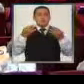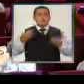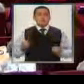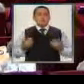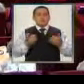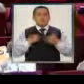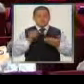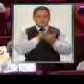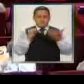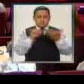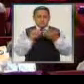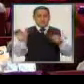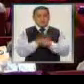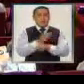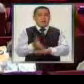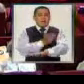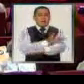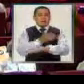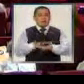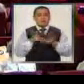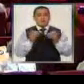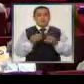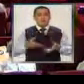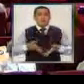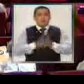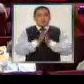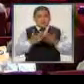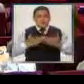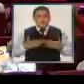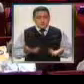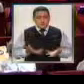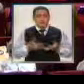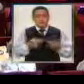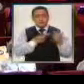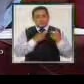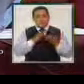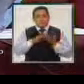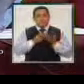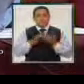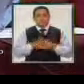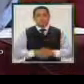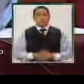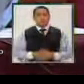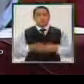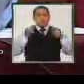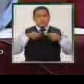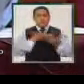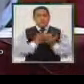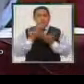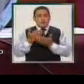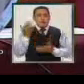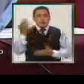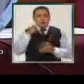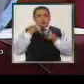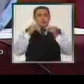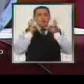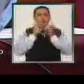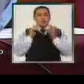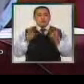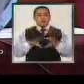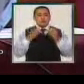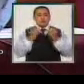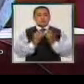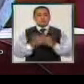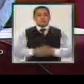tenía una agenda con anticipación y me pidió la dispensa del caso. Eso lo puede entender el presidente del